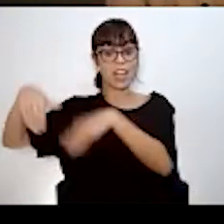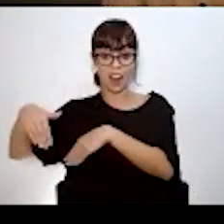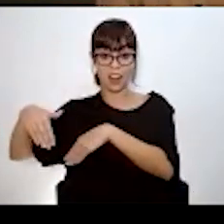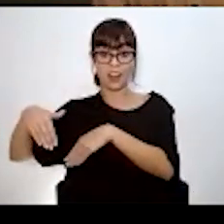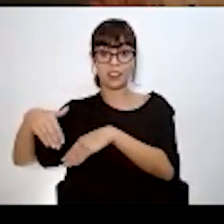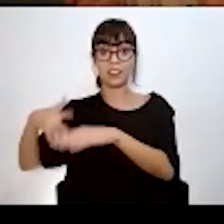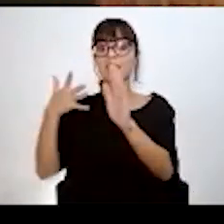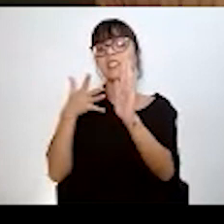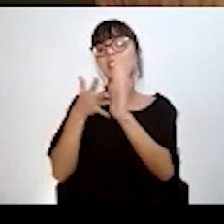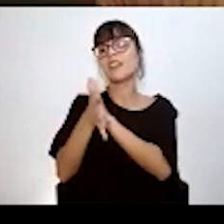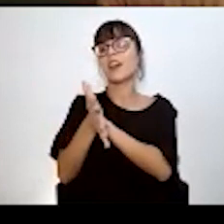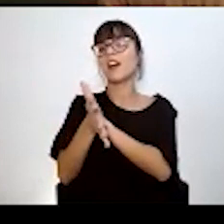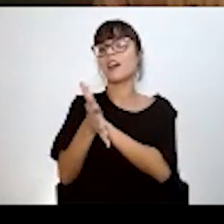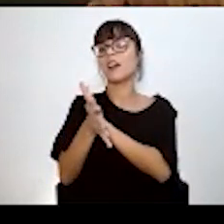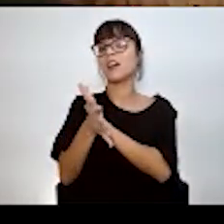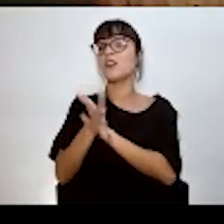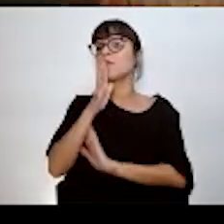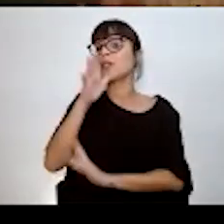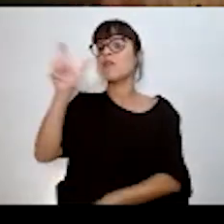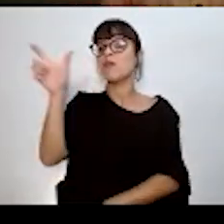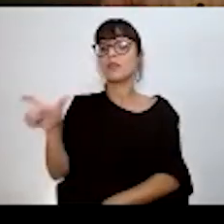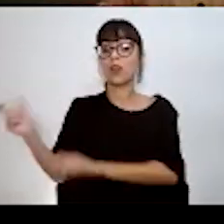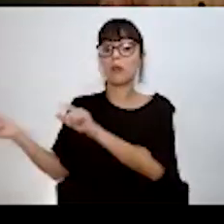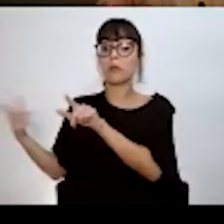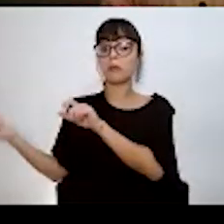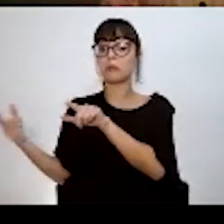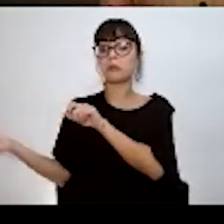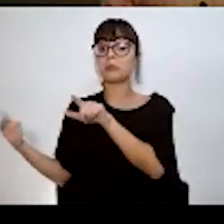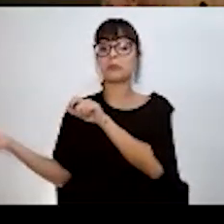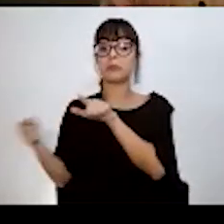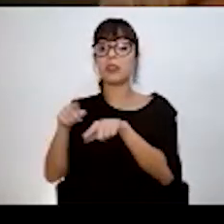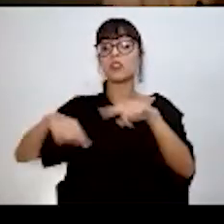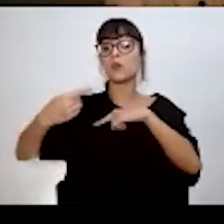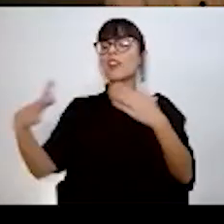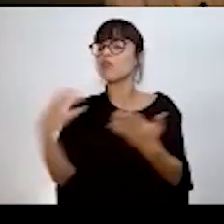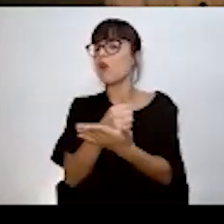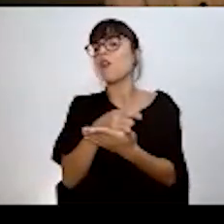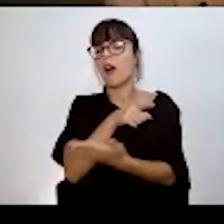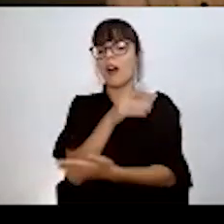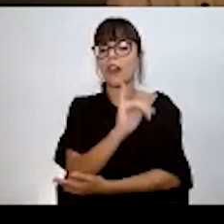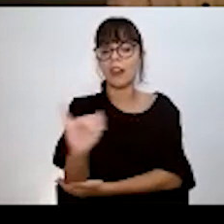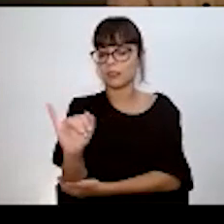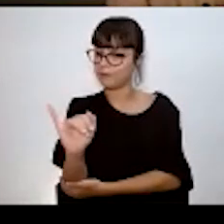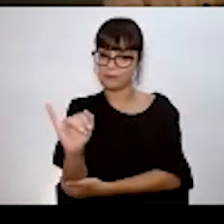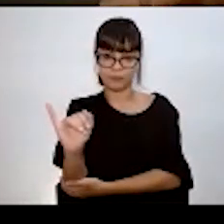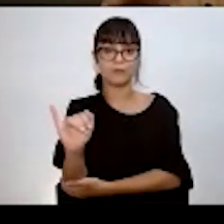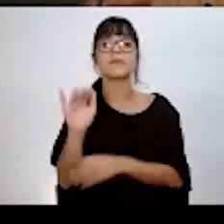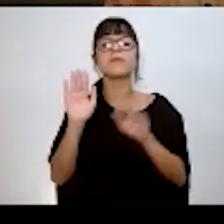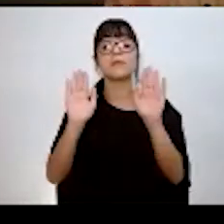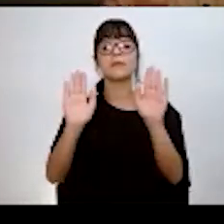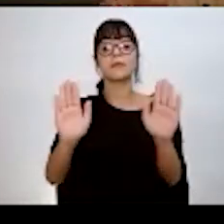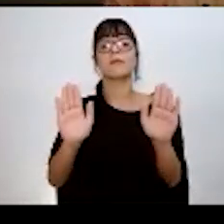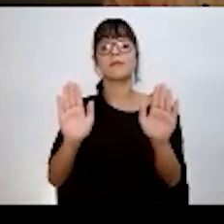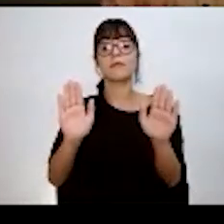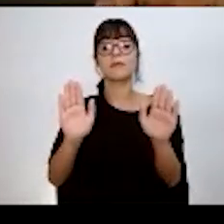sea resultado de la llegada de nueva población como elemento novedoso, sino que alcanza, si tiene unos antecedentes, nunca antes habían tenido